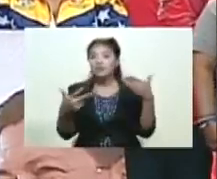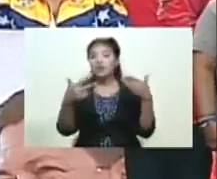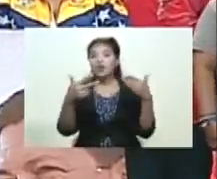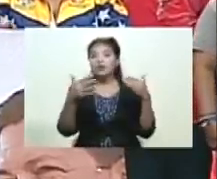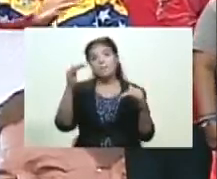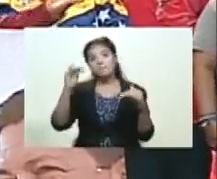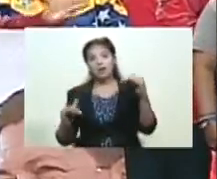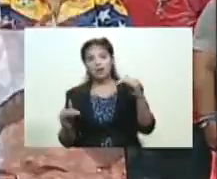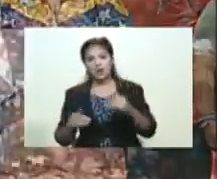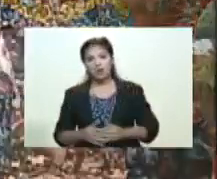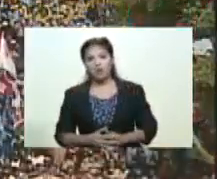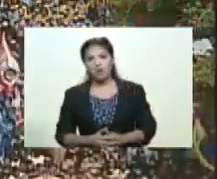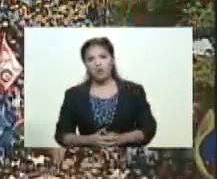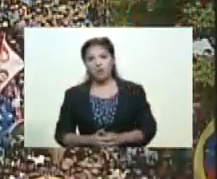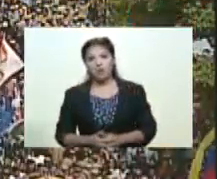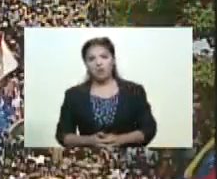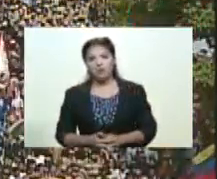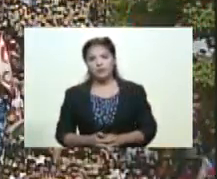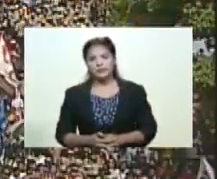votos menos?